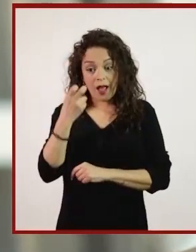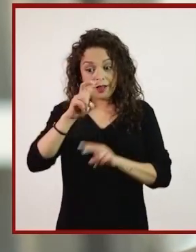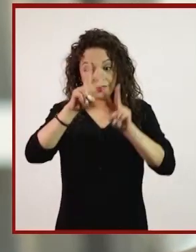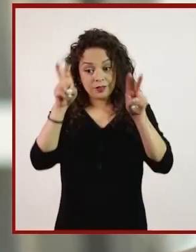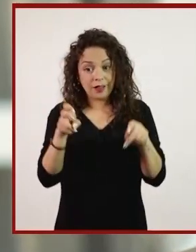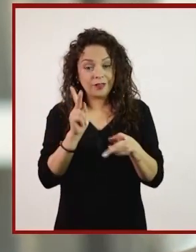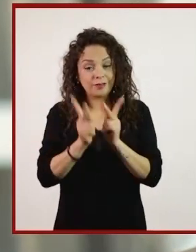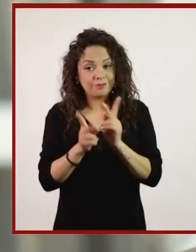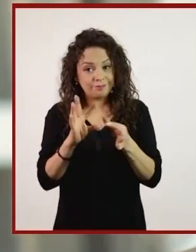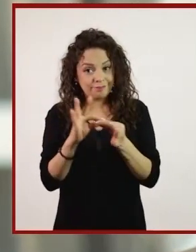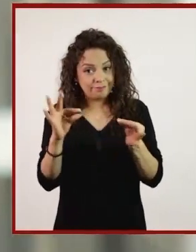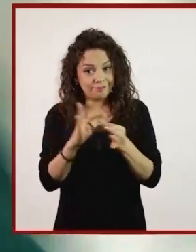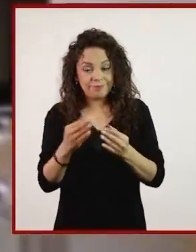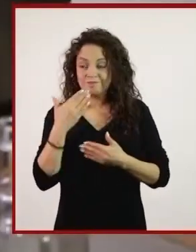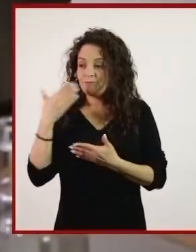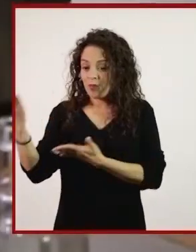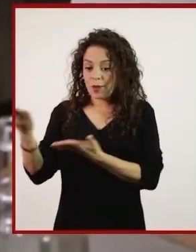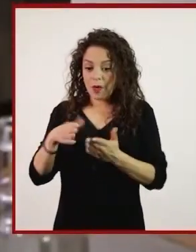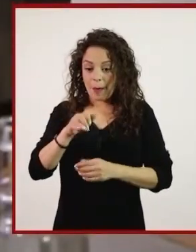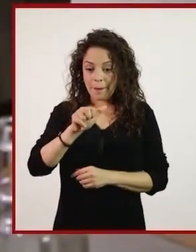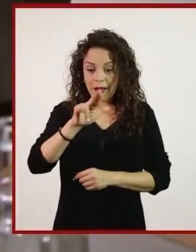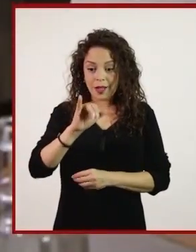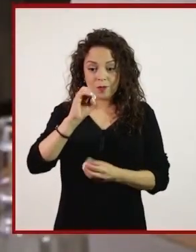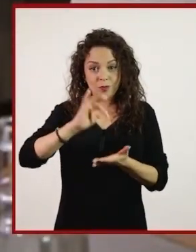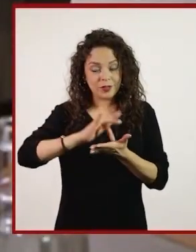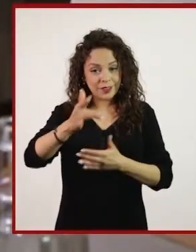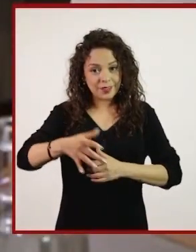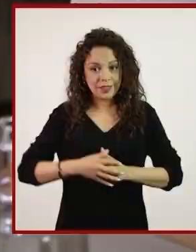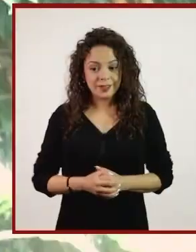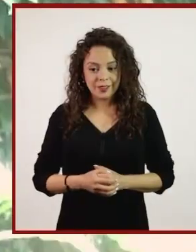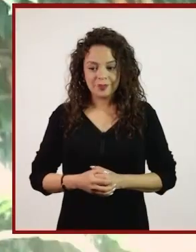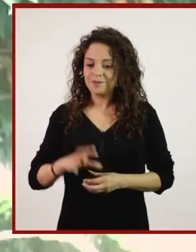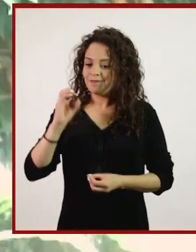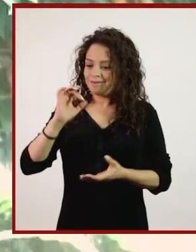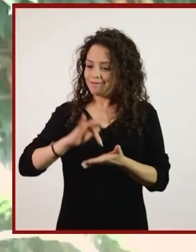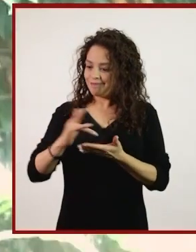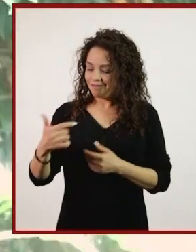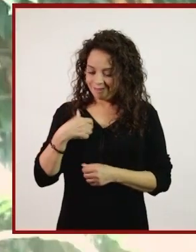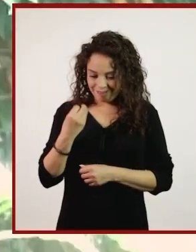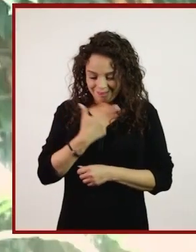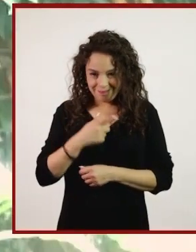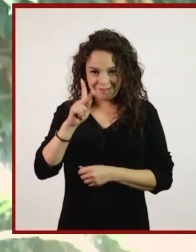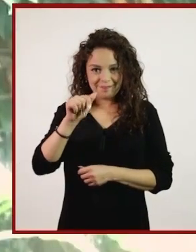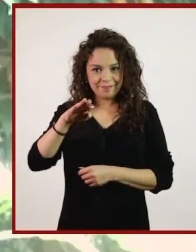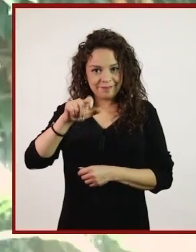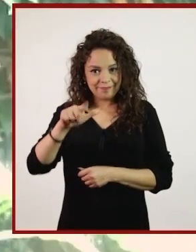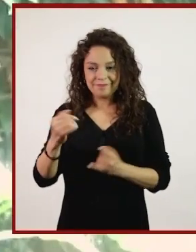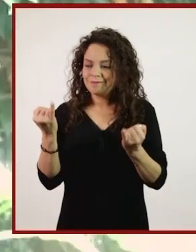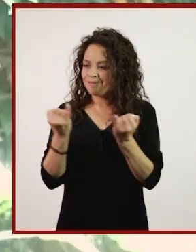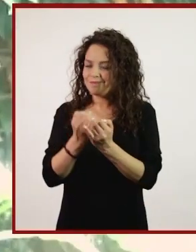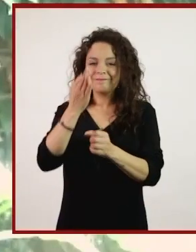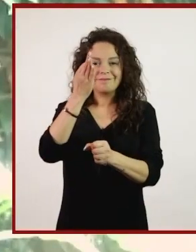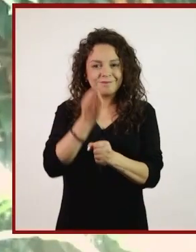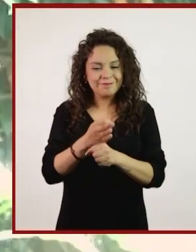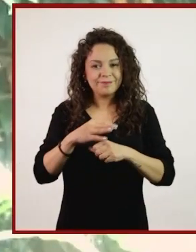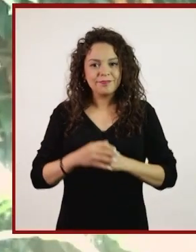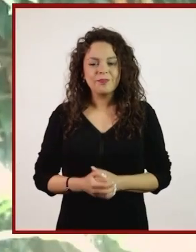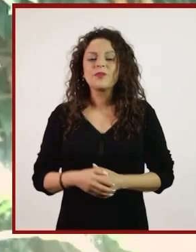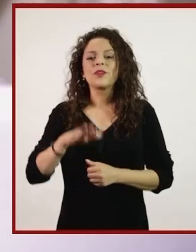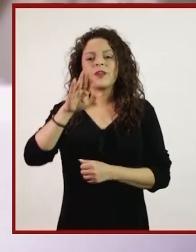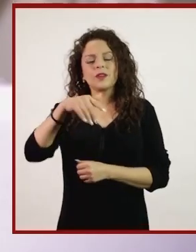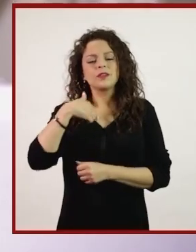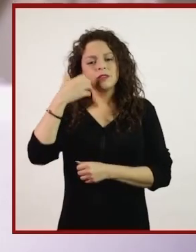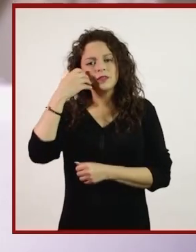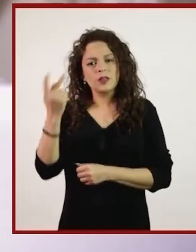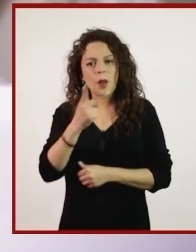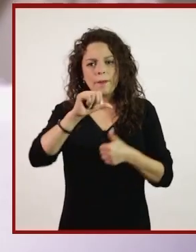la experiencia para abordar el tema. María, bienvenida. Muchas gracias por estar con nosotros. Gracias, Pamela. Un gusto. Igualmente.